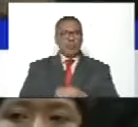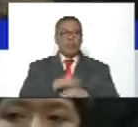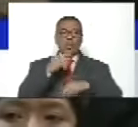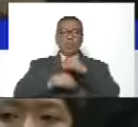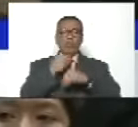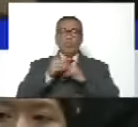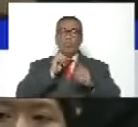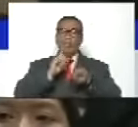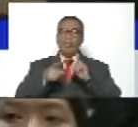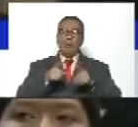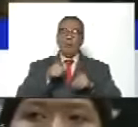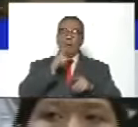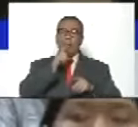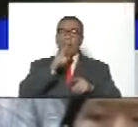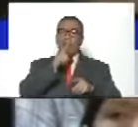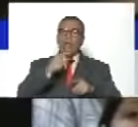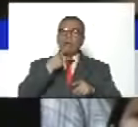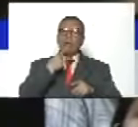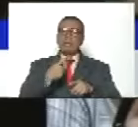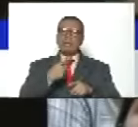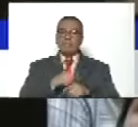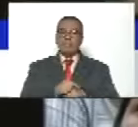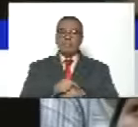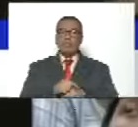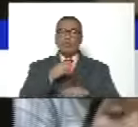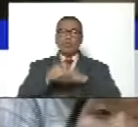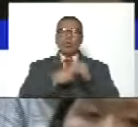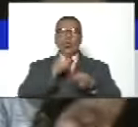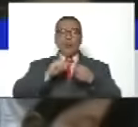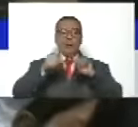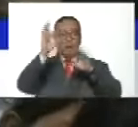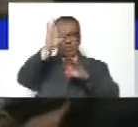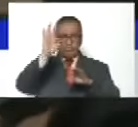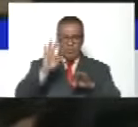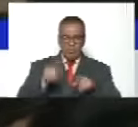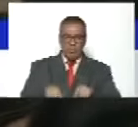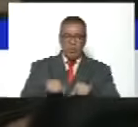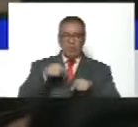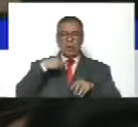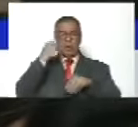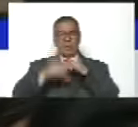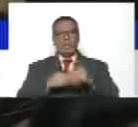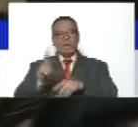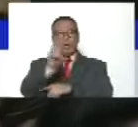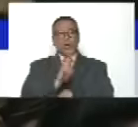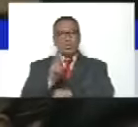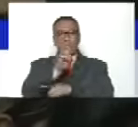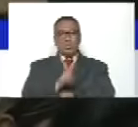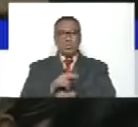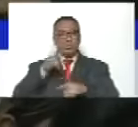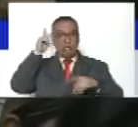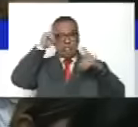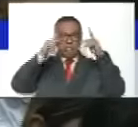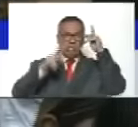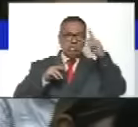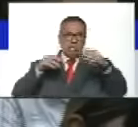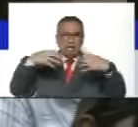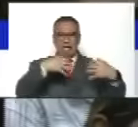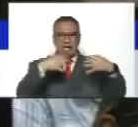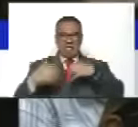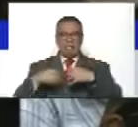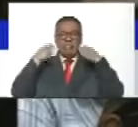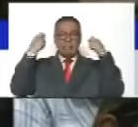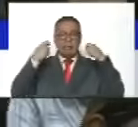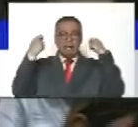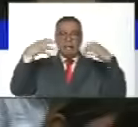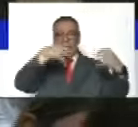cómo algunos mal llamados influencers, cómo algunas figuras que hacen uso de esta guerra psicológica, que hacen uso de esta propaganda